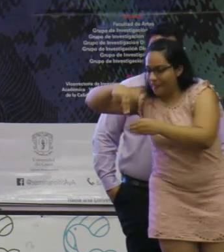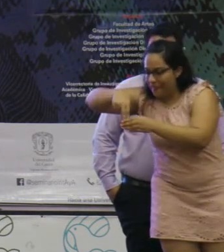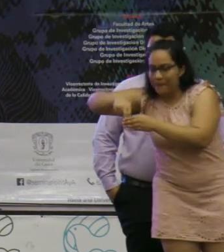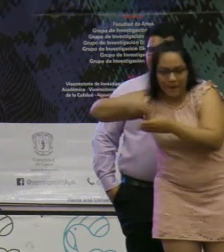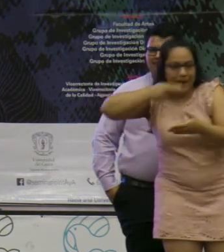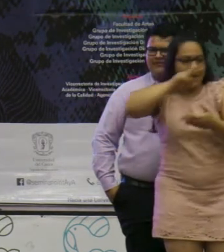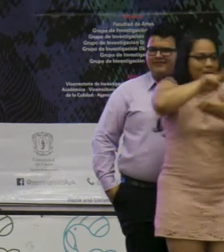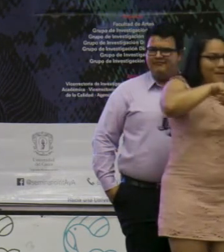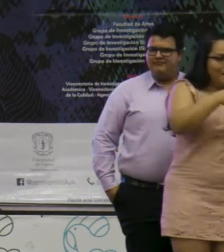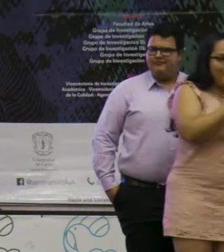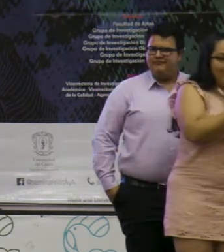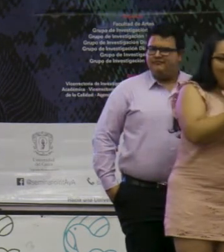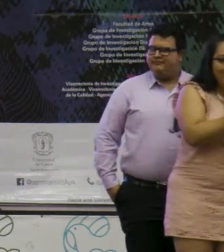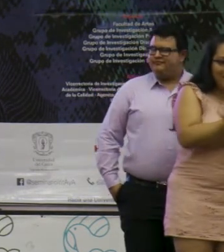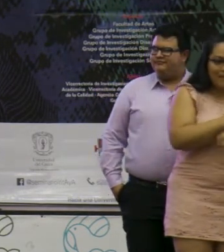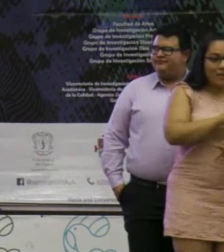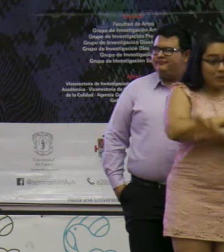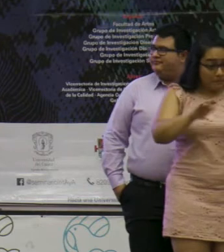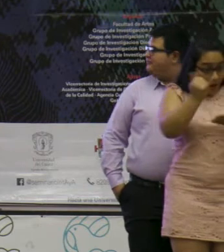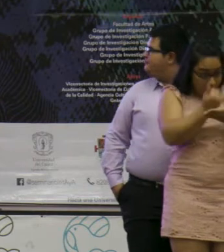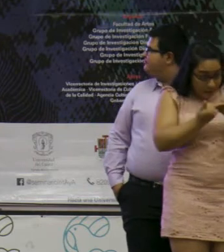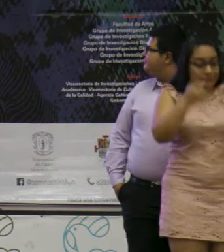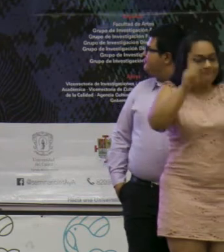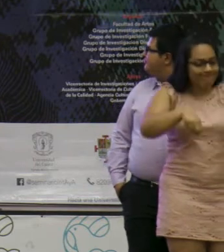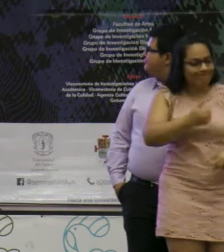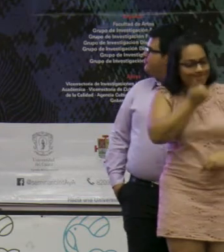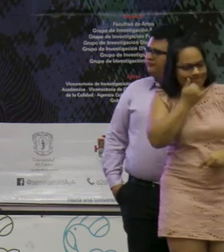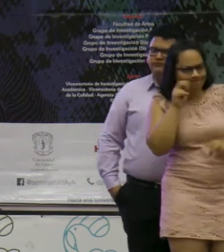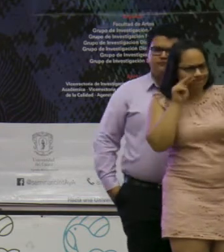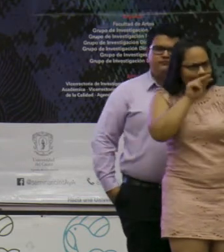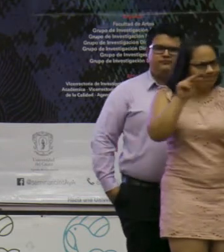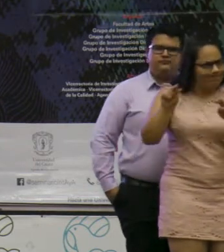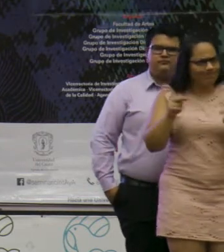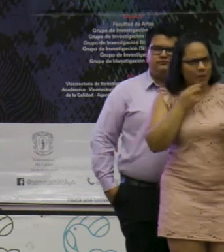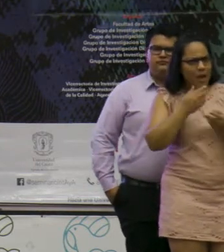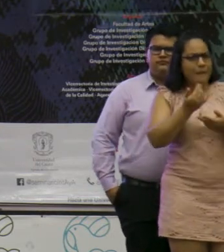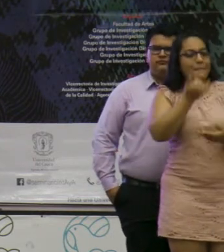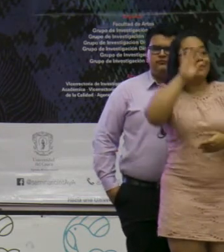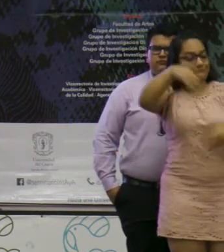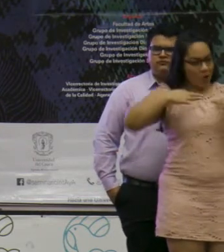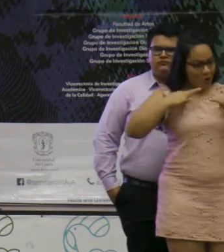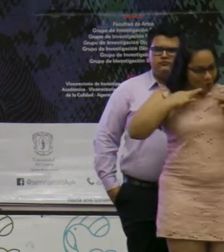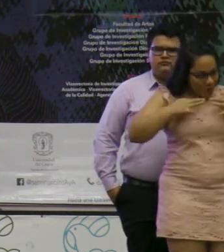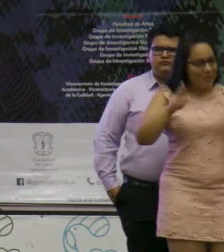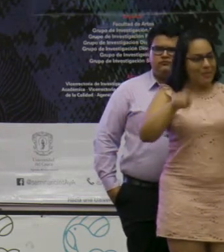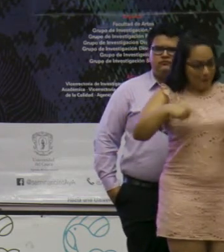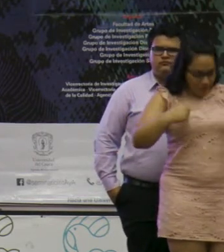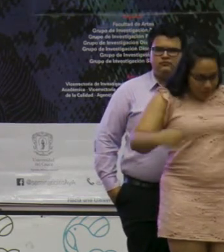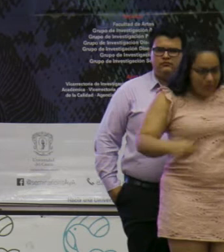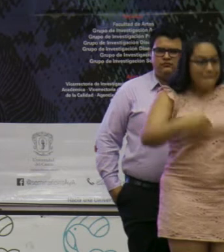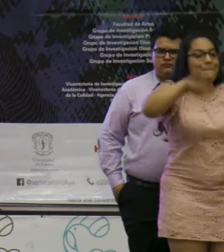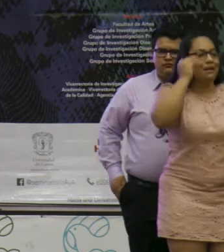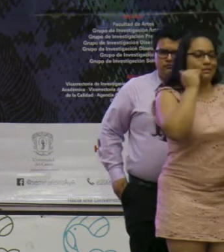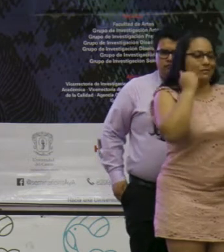del asunto es que no pasaba solamente con las ilustraciones, sino que se puede rastrear muy fácil a lo que ocurrió con la ropa y particularmente con la ropa de